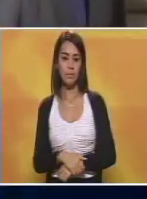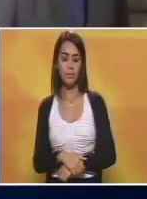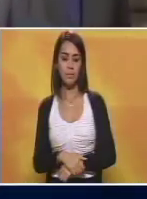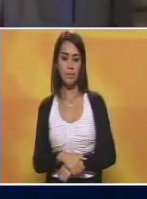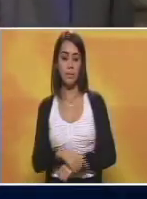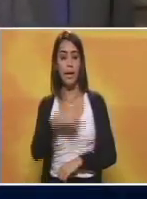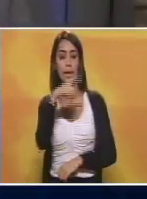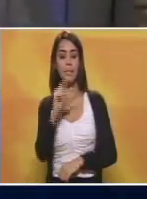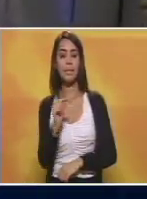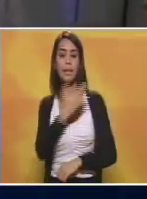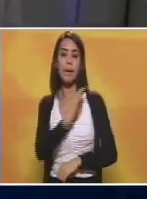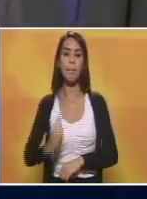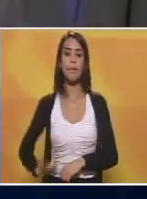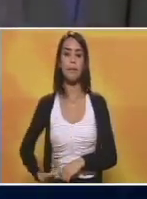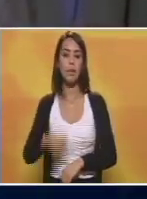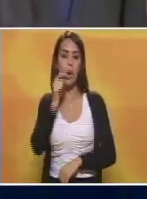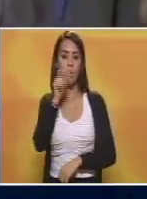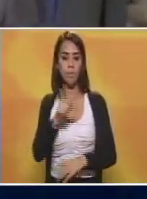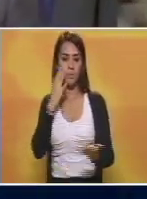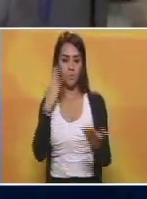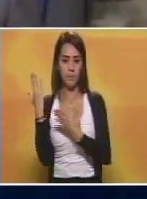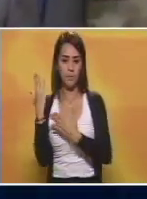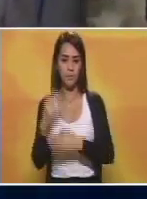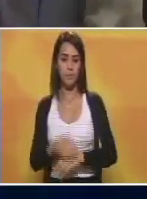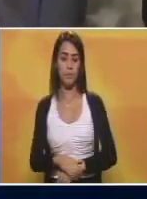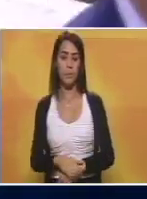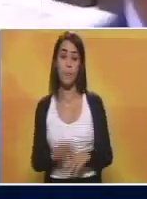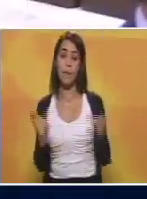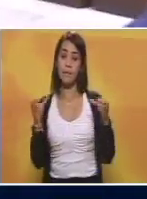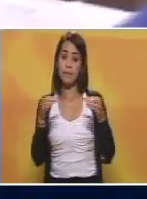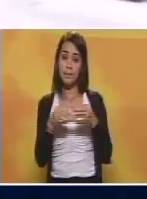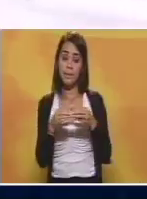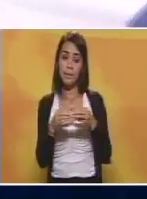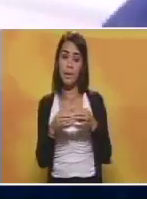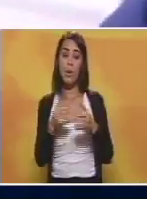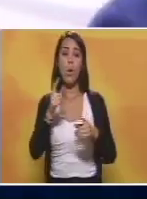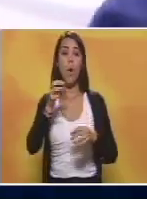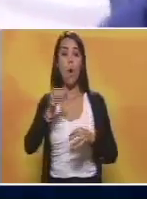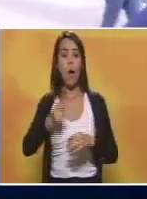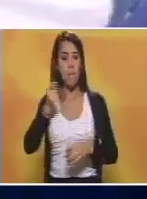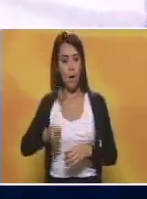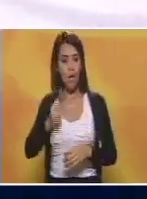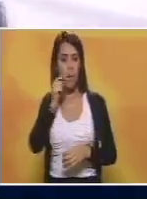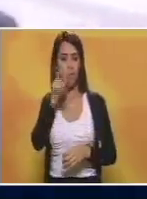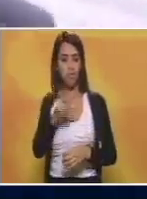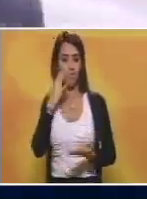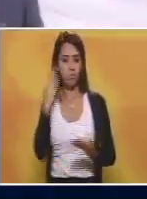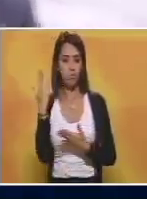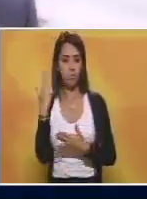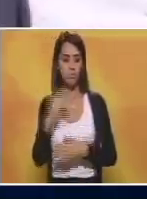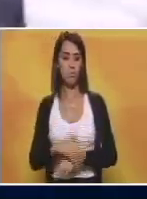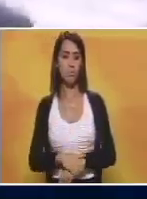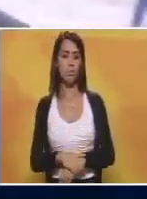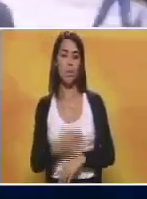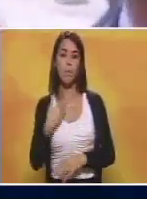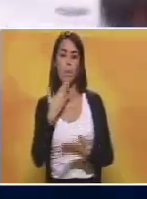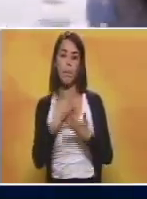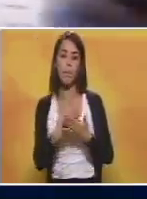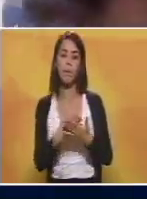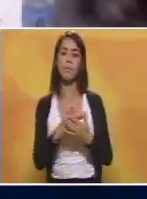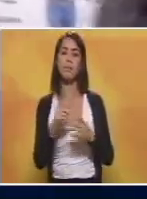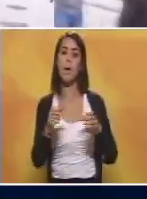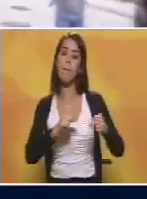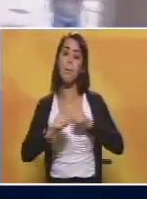en italia el presidente sergio matar ela se reúne con el abogado josep conte la figura propuesta por el movimiento cinco